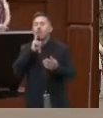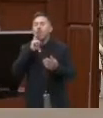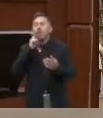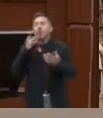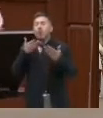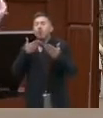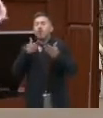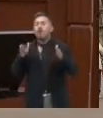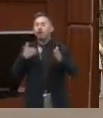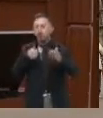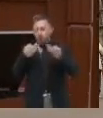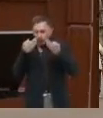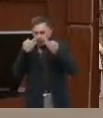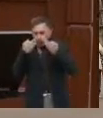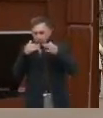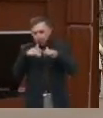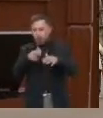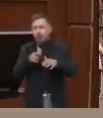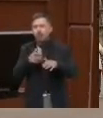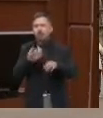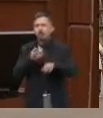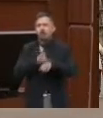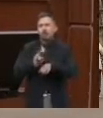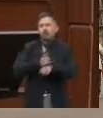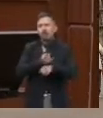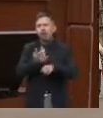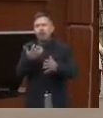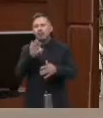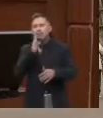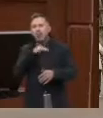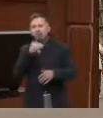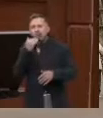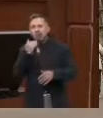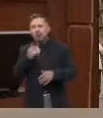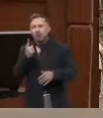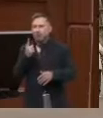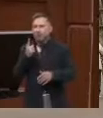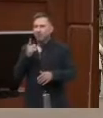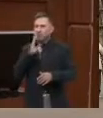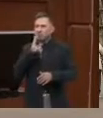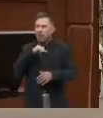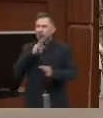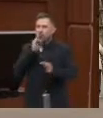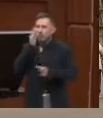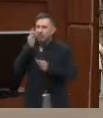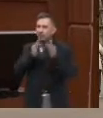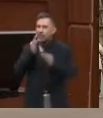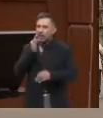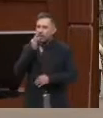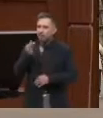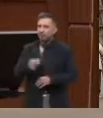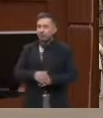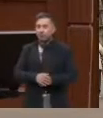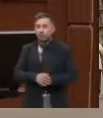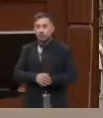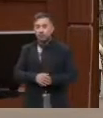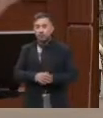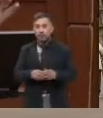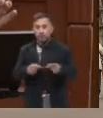casos para acreditar las irregularidades. Pero les tengo una pésima noticia. No conozco a ninguna